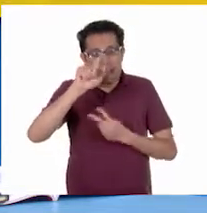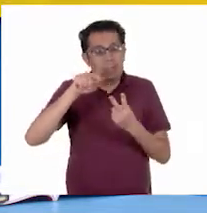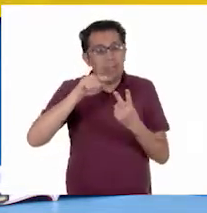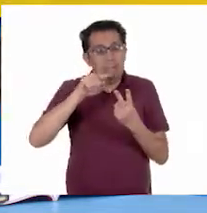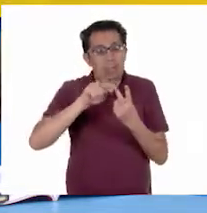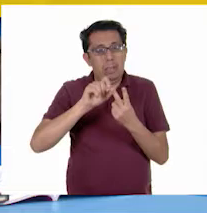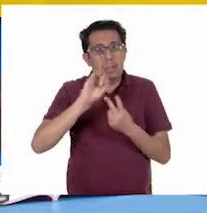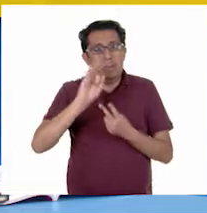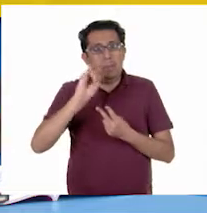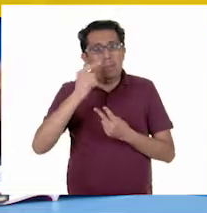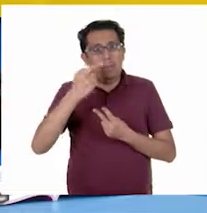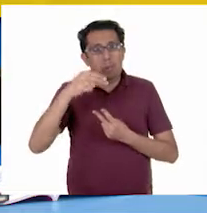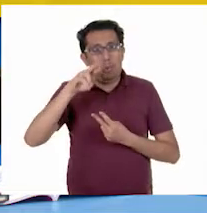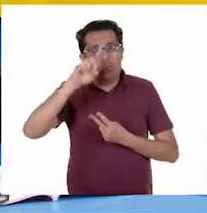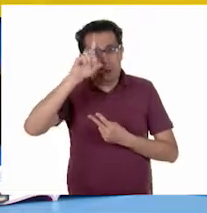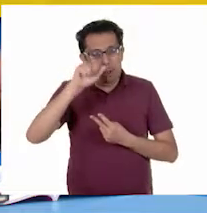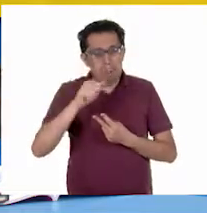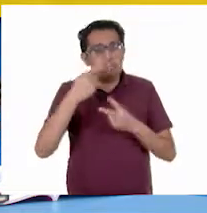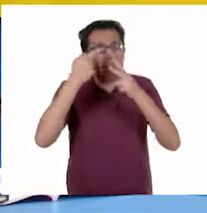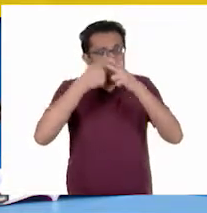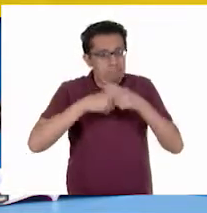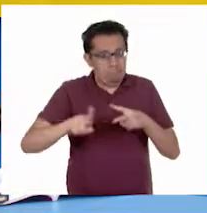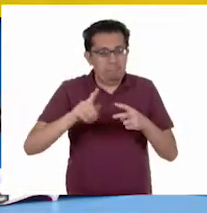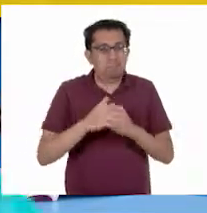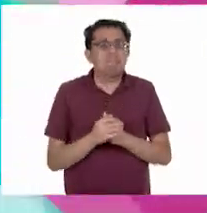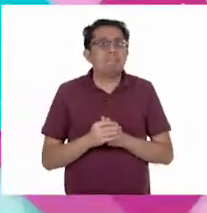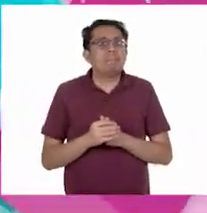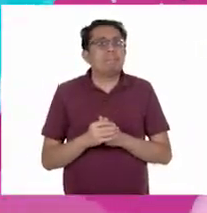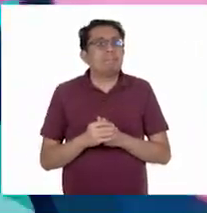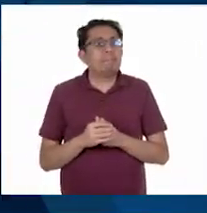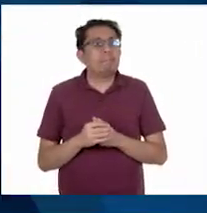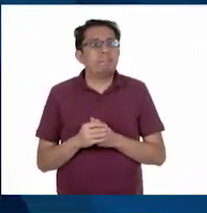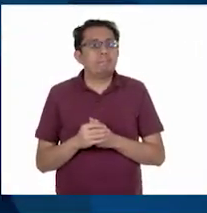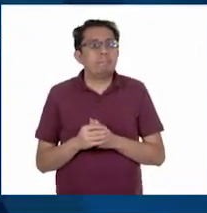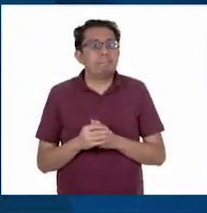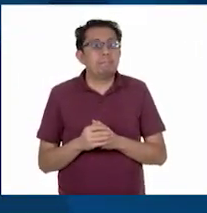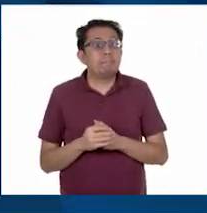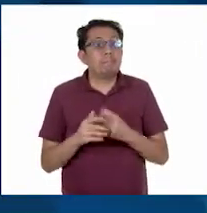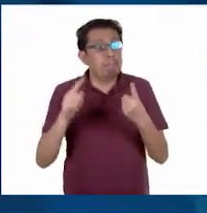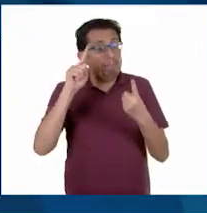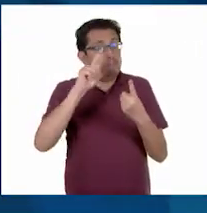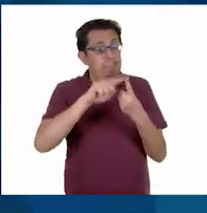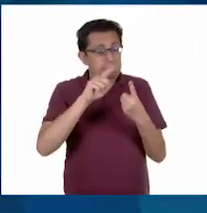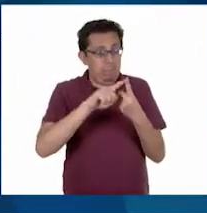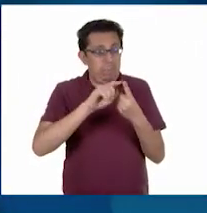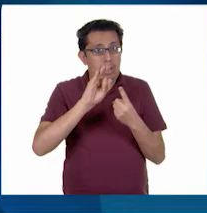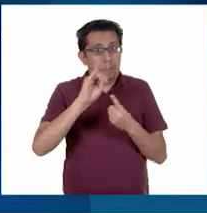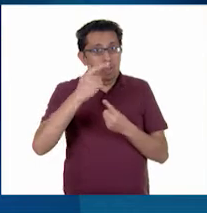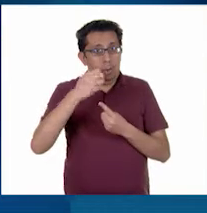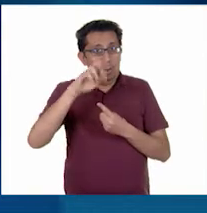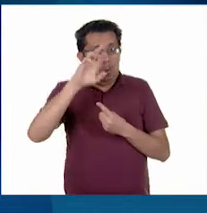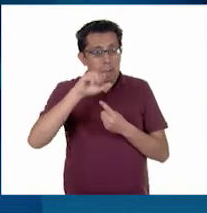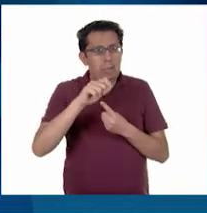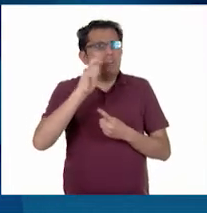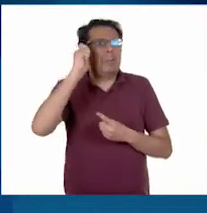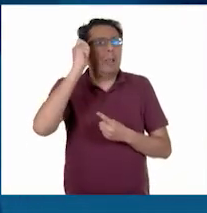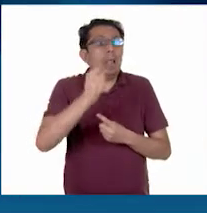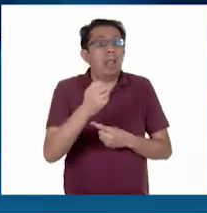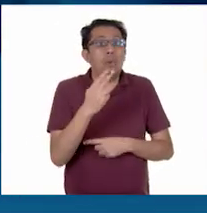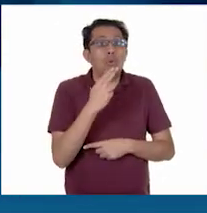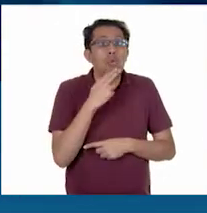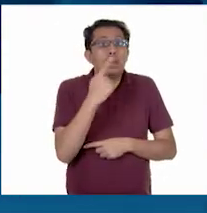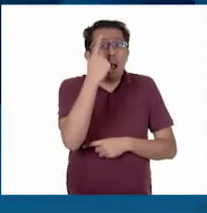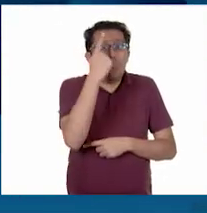y lenguaje figurado. Y comencemos. Vamos a verlo. Llamamos lenguaje figurado al uso de una palabra